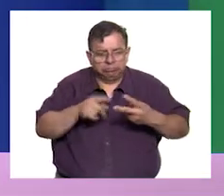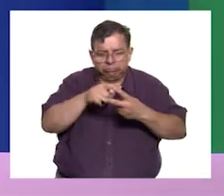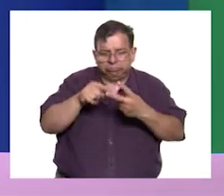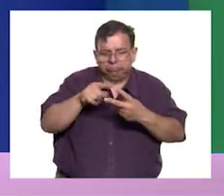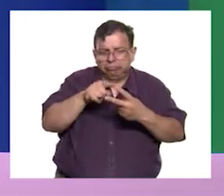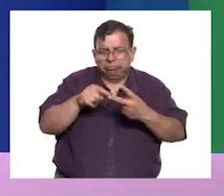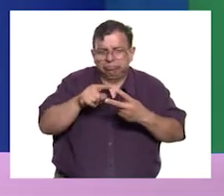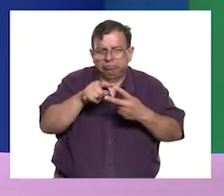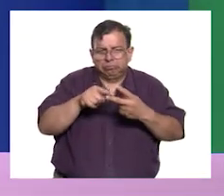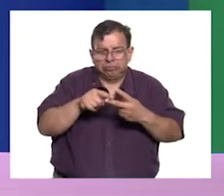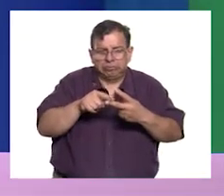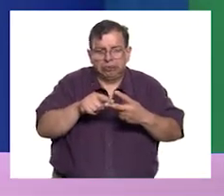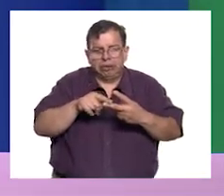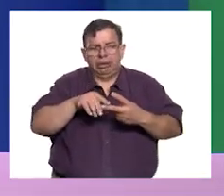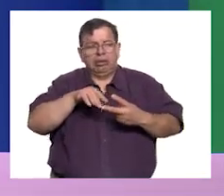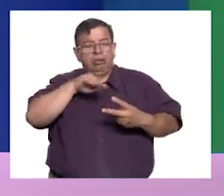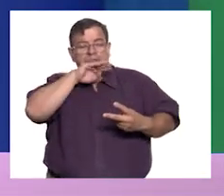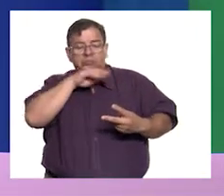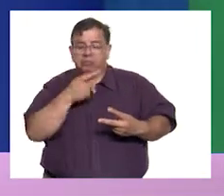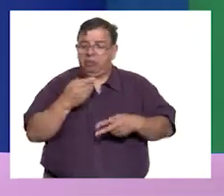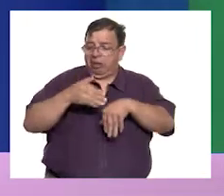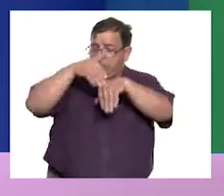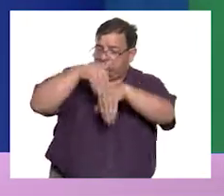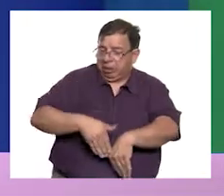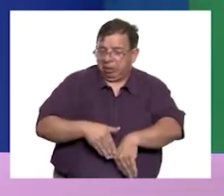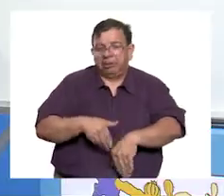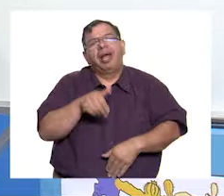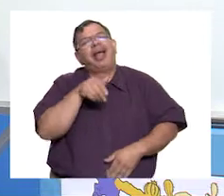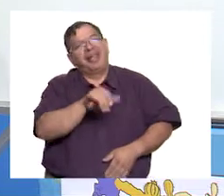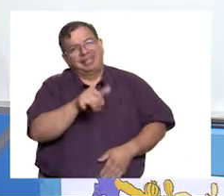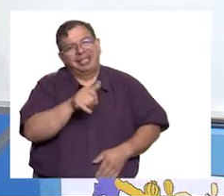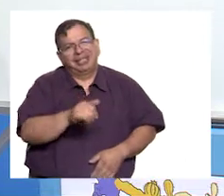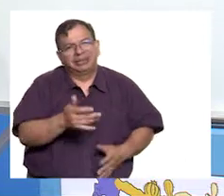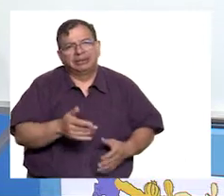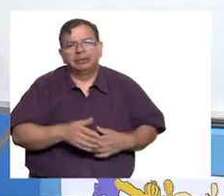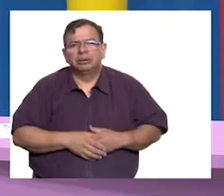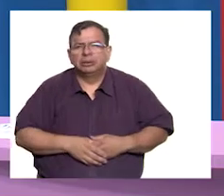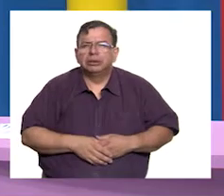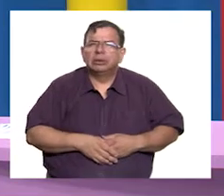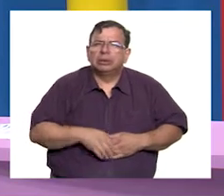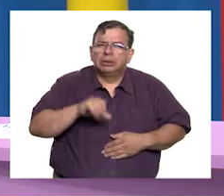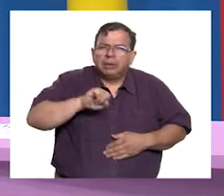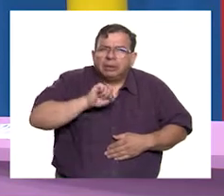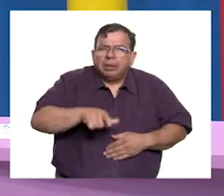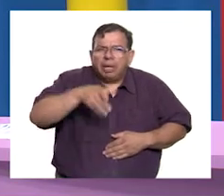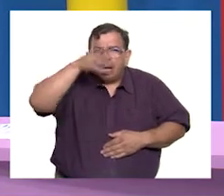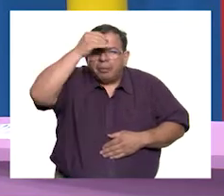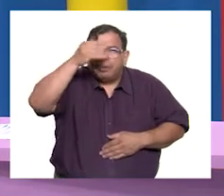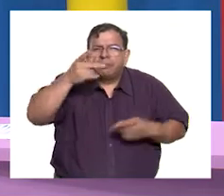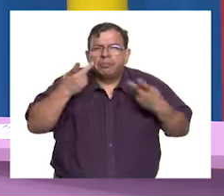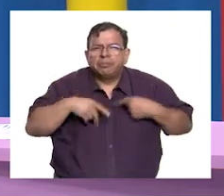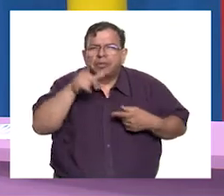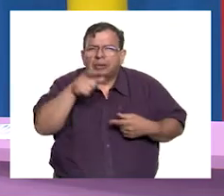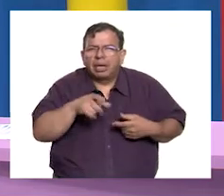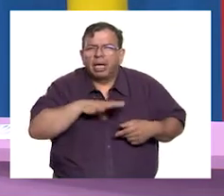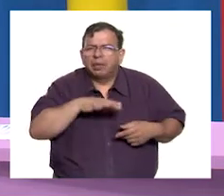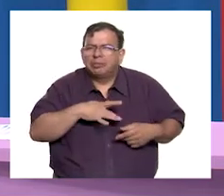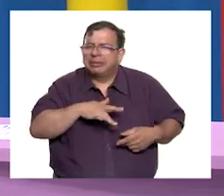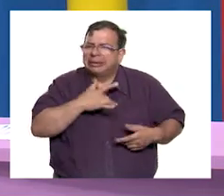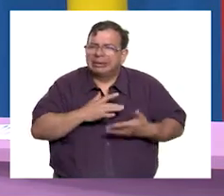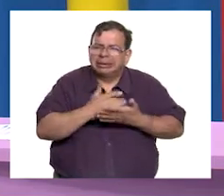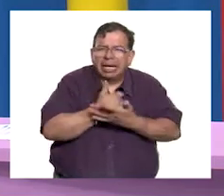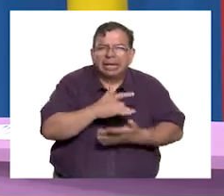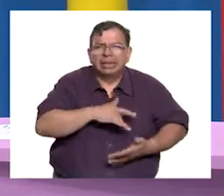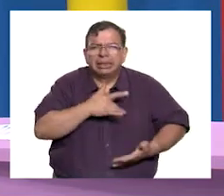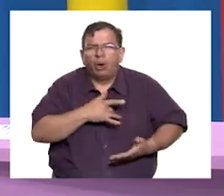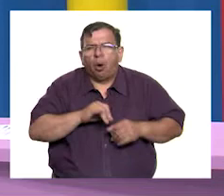la deben de obedecer. Así es, precisamente así es. Ujú. Yo también aprendí que los personajes tienen motivaciones,